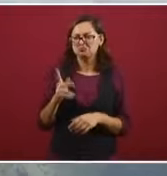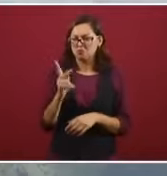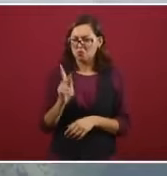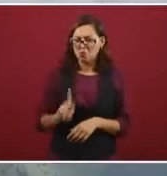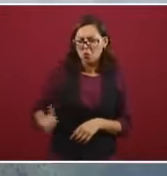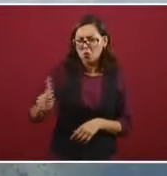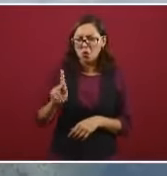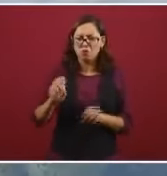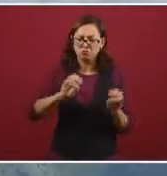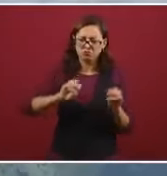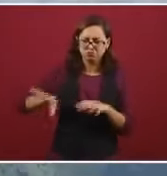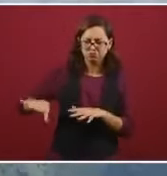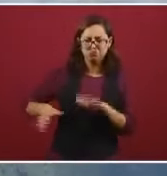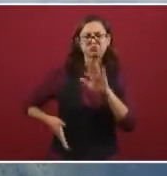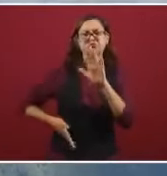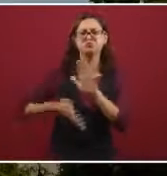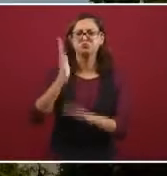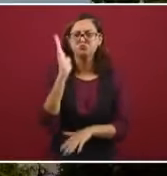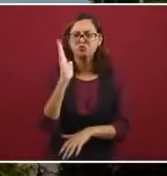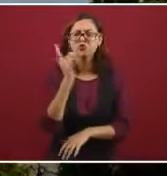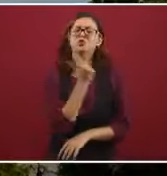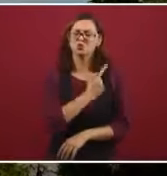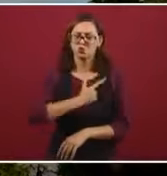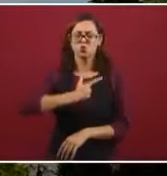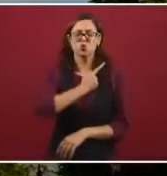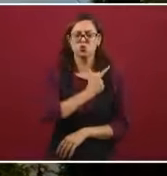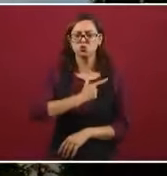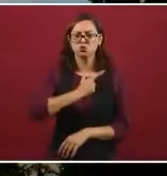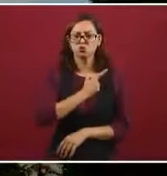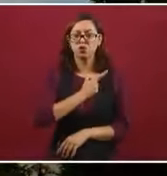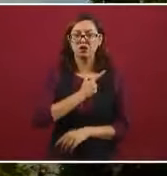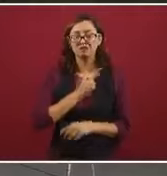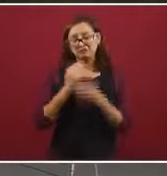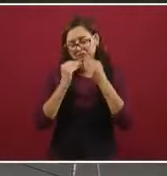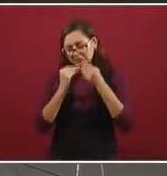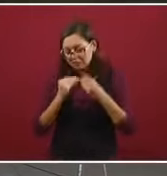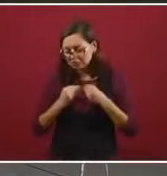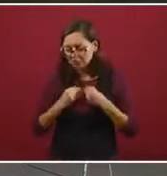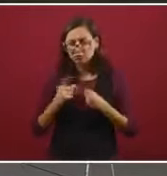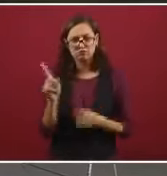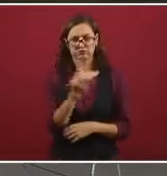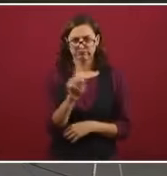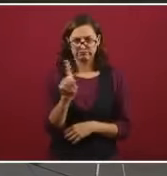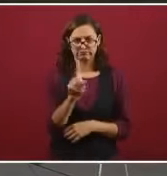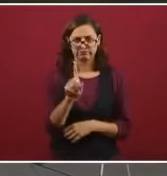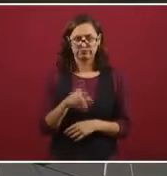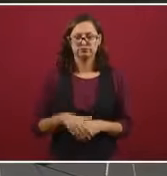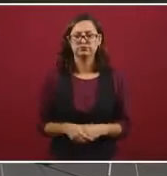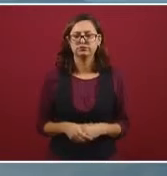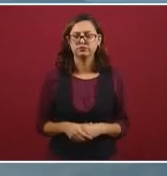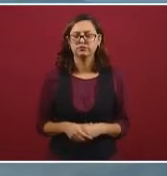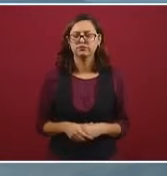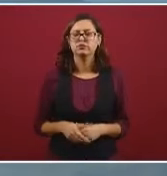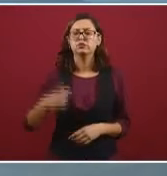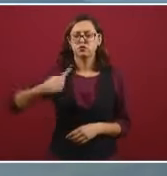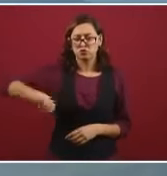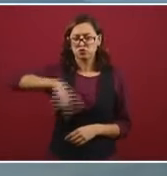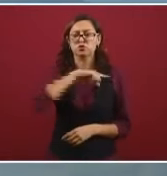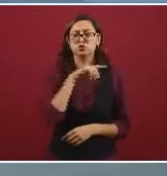pueblo lo haga por gusto, no por necesidad. Lo que